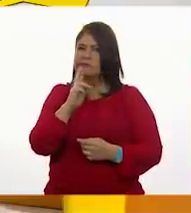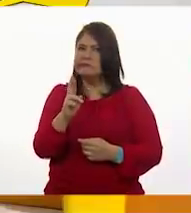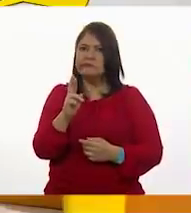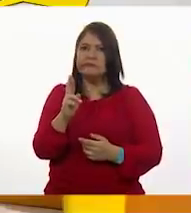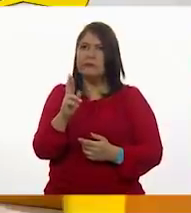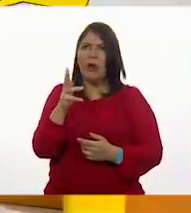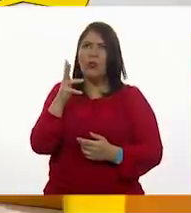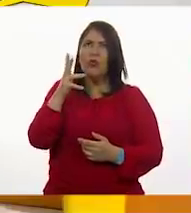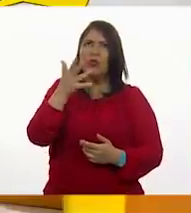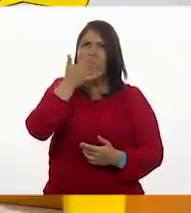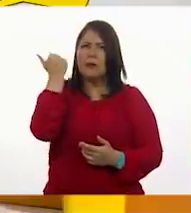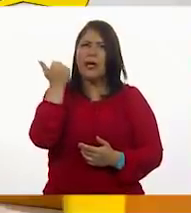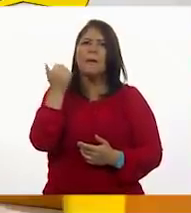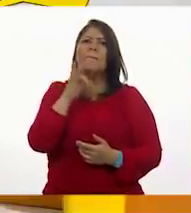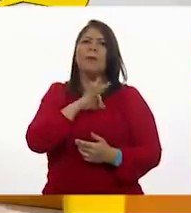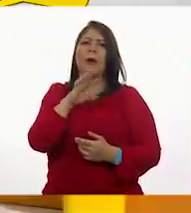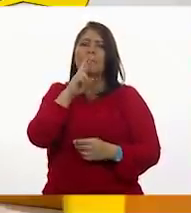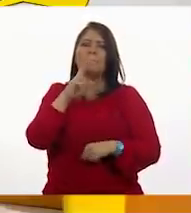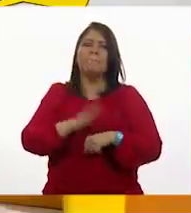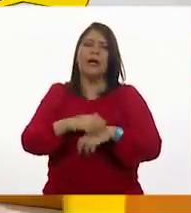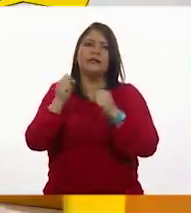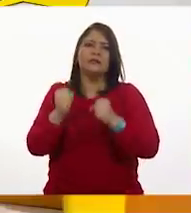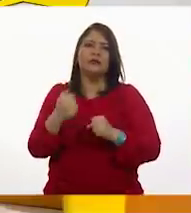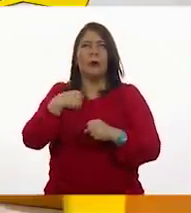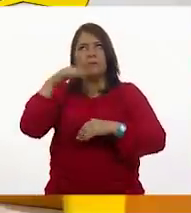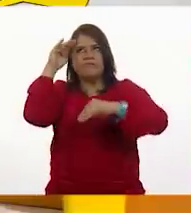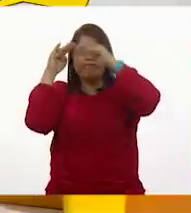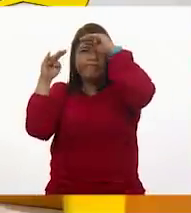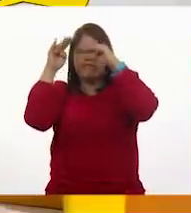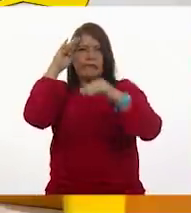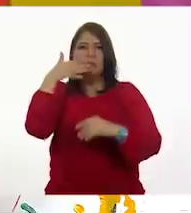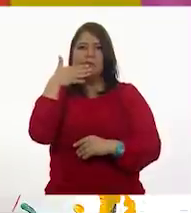qué va a pasar, las tendremos mejor pensadas.